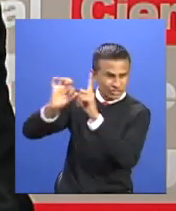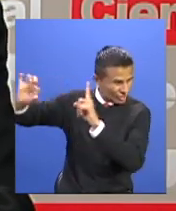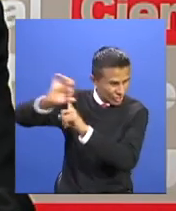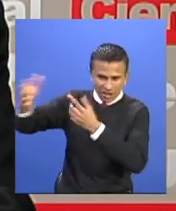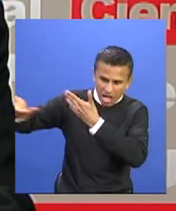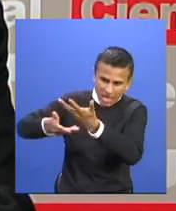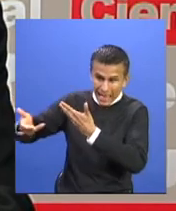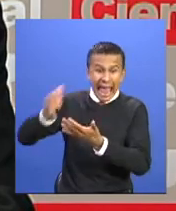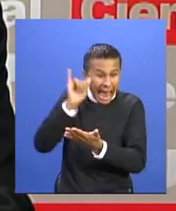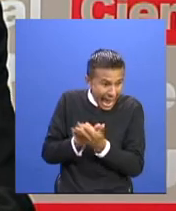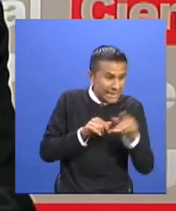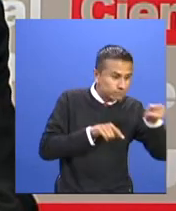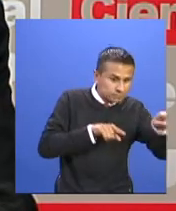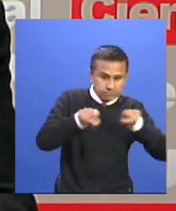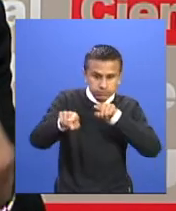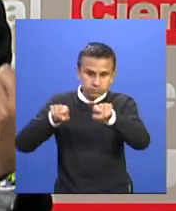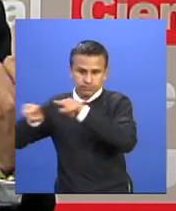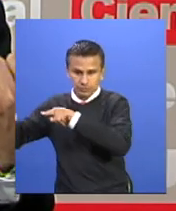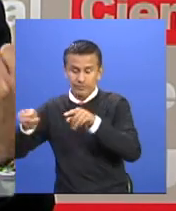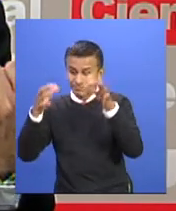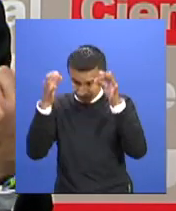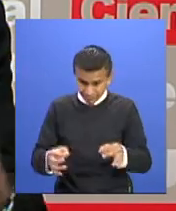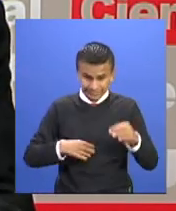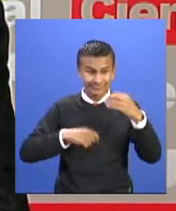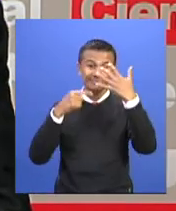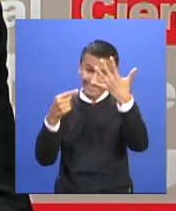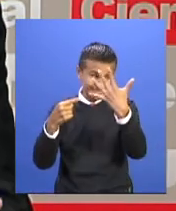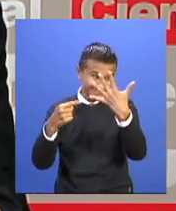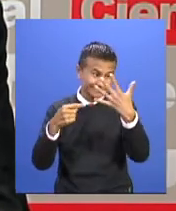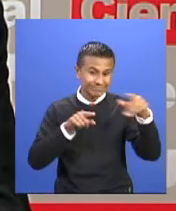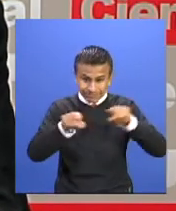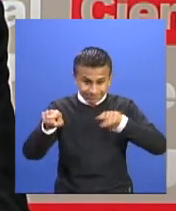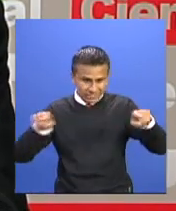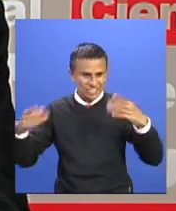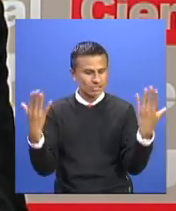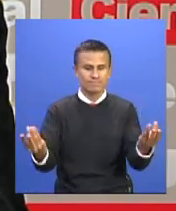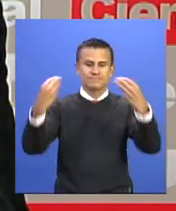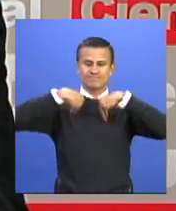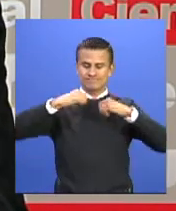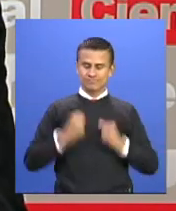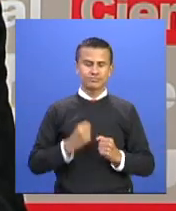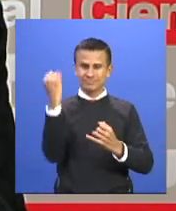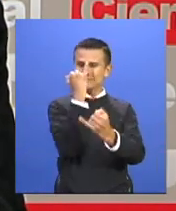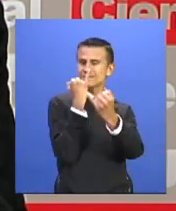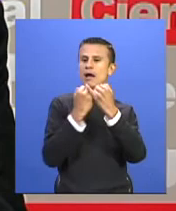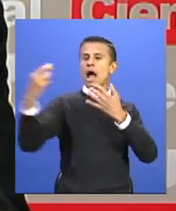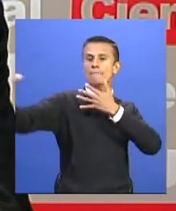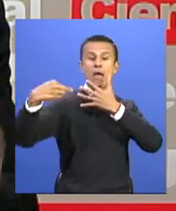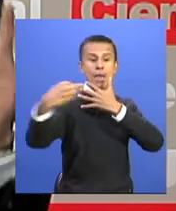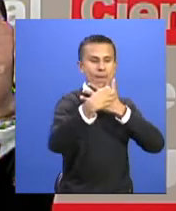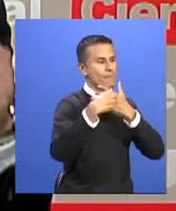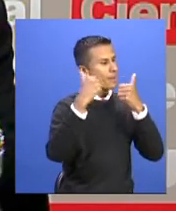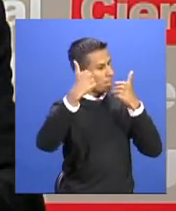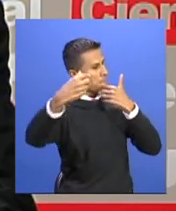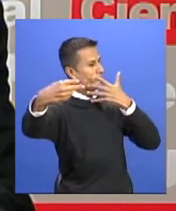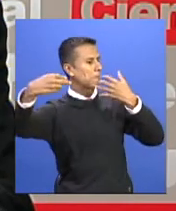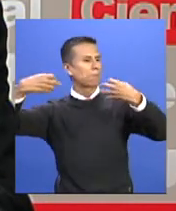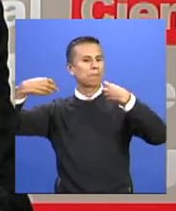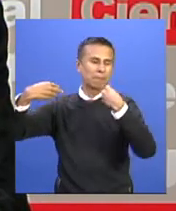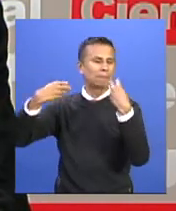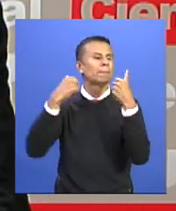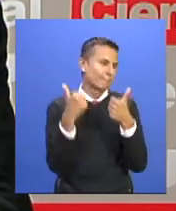esto me va a llevar a crear, hablo de 6 factores claves, uh-huh. Me va a llevar a crear una buena reputación externa. Y yo creo que